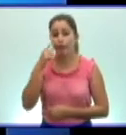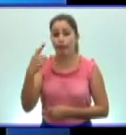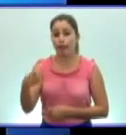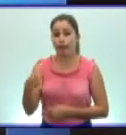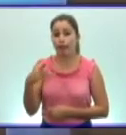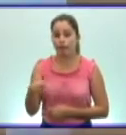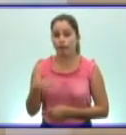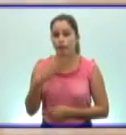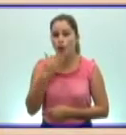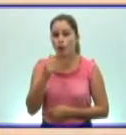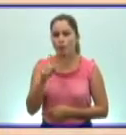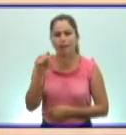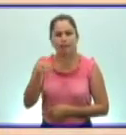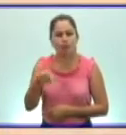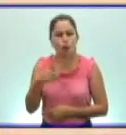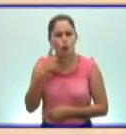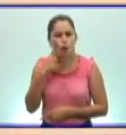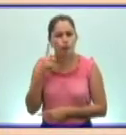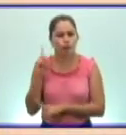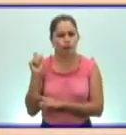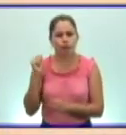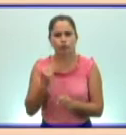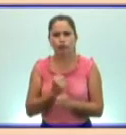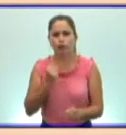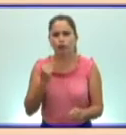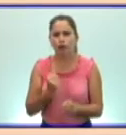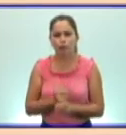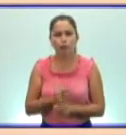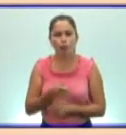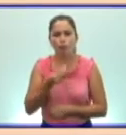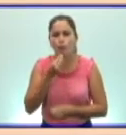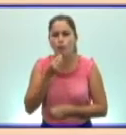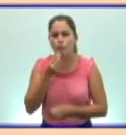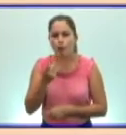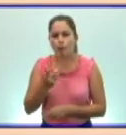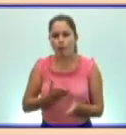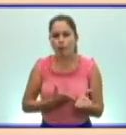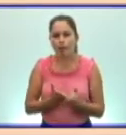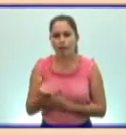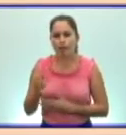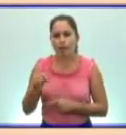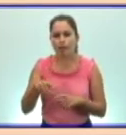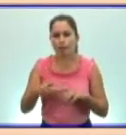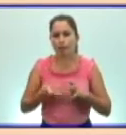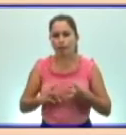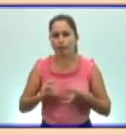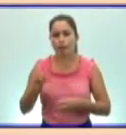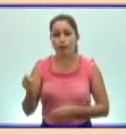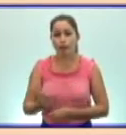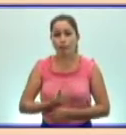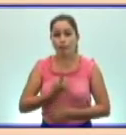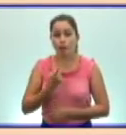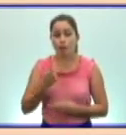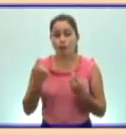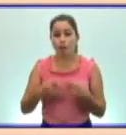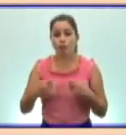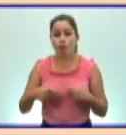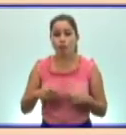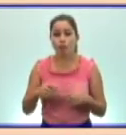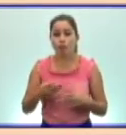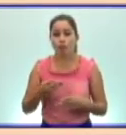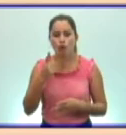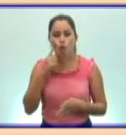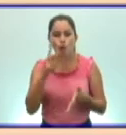en este caso el algoritmo de trabajo pues vamos a seguir de esta manera. El primero debe ser indiscutiblemente una